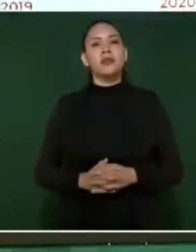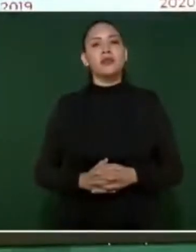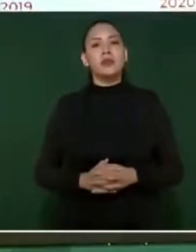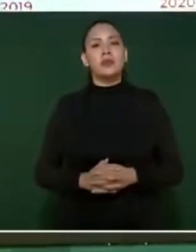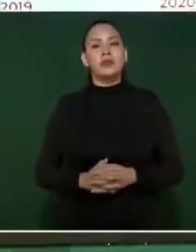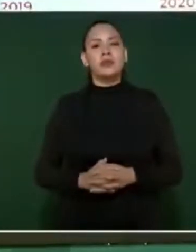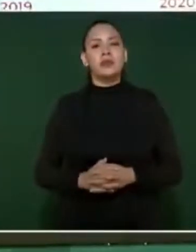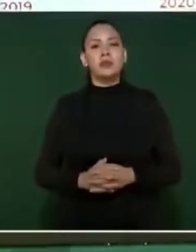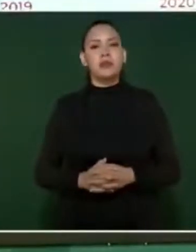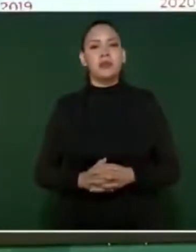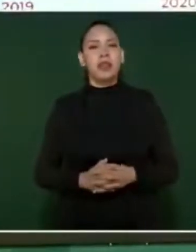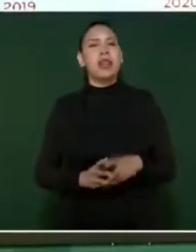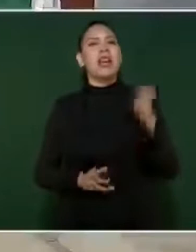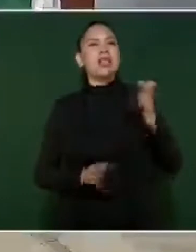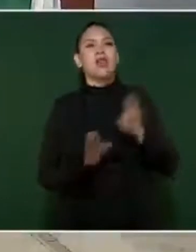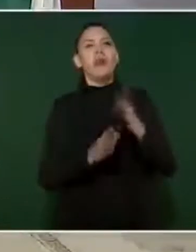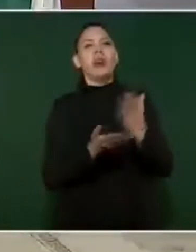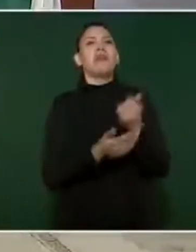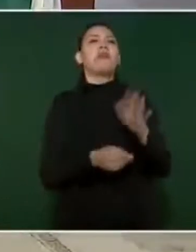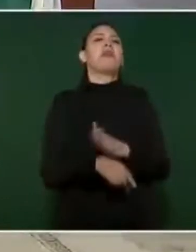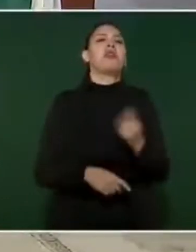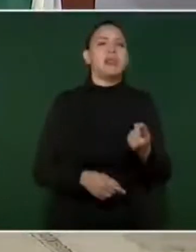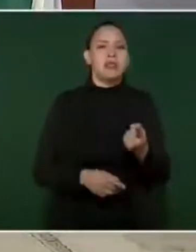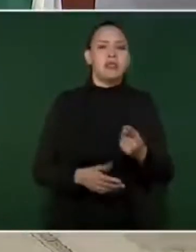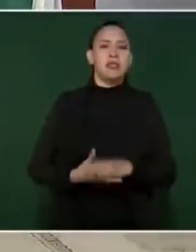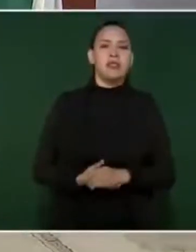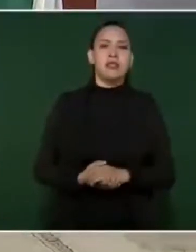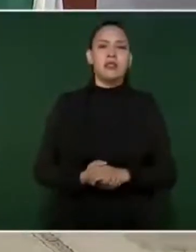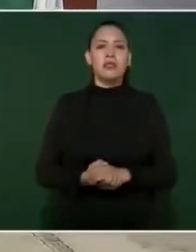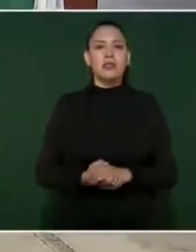¿Por qué se ha logrado esto?